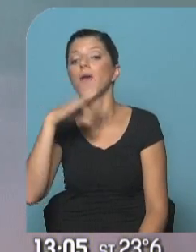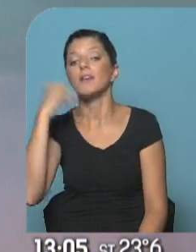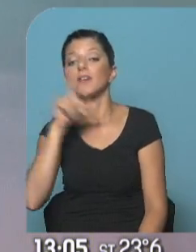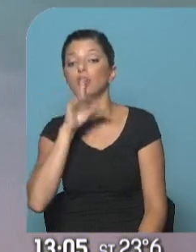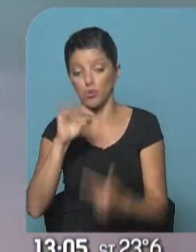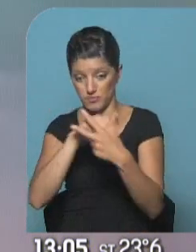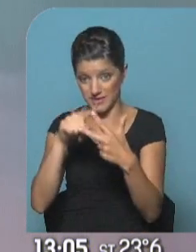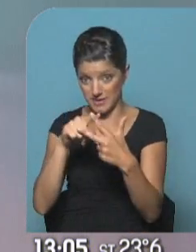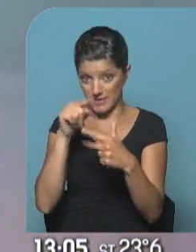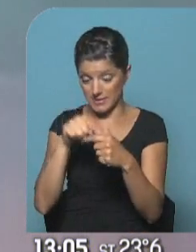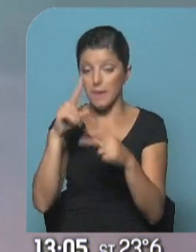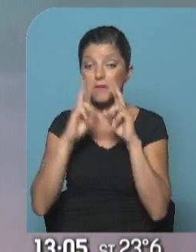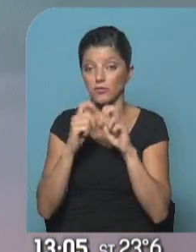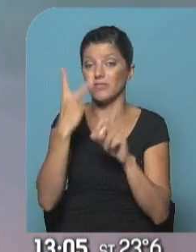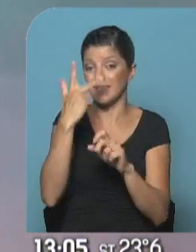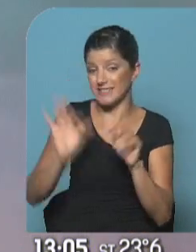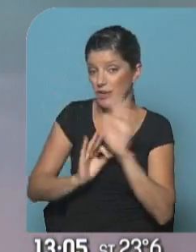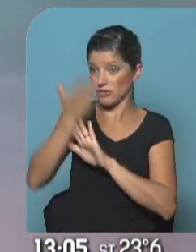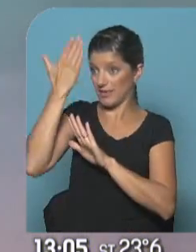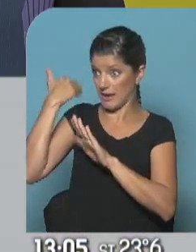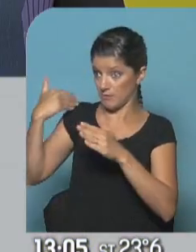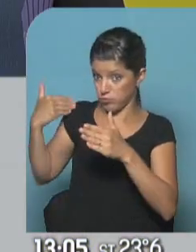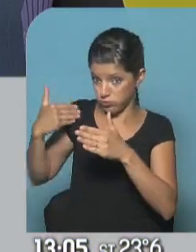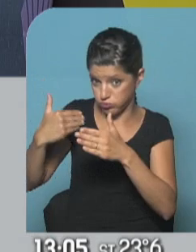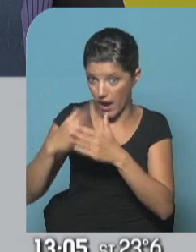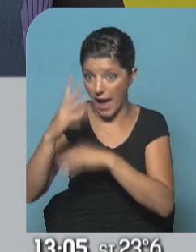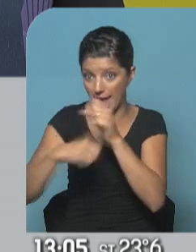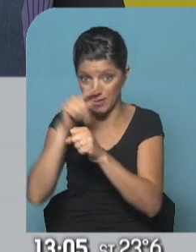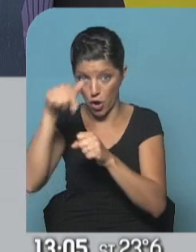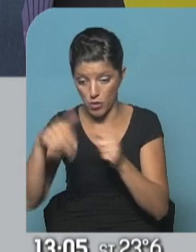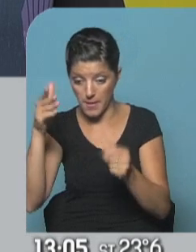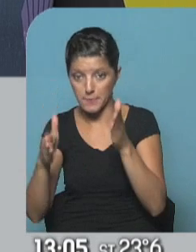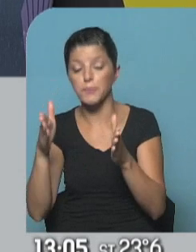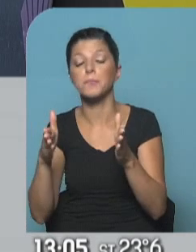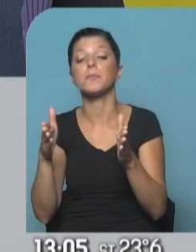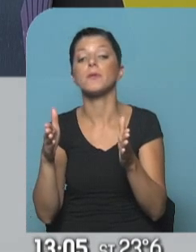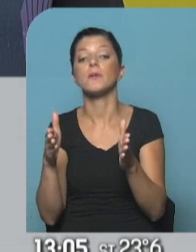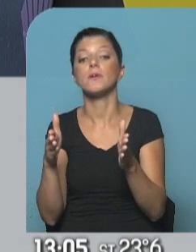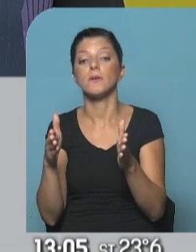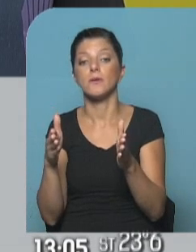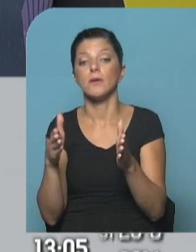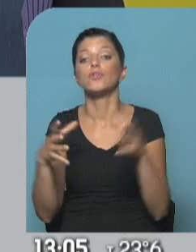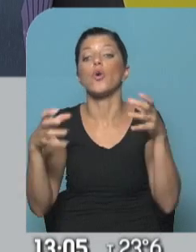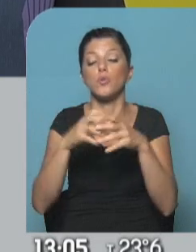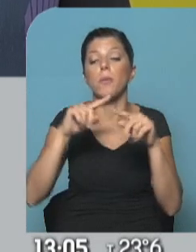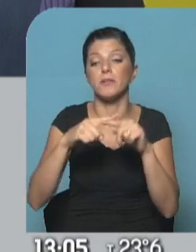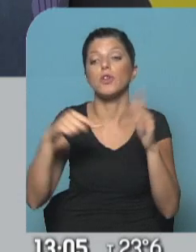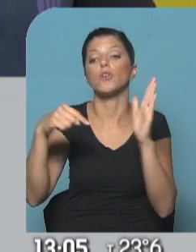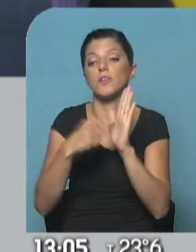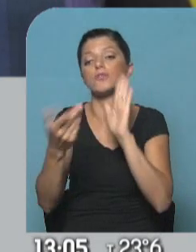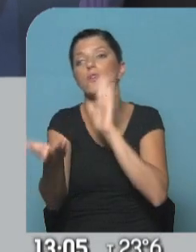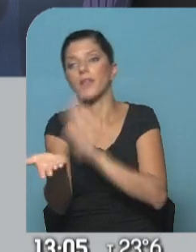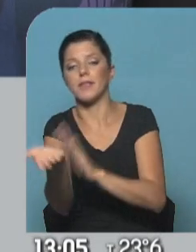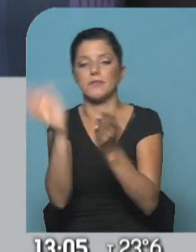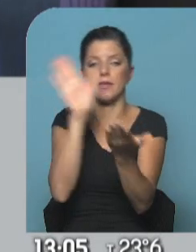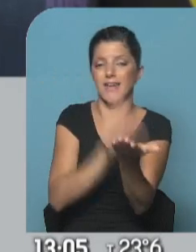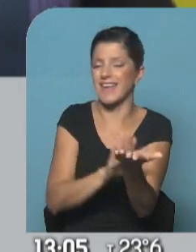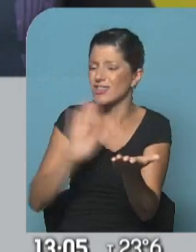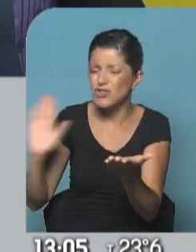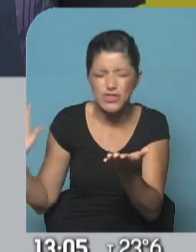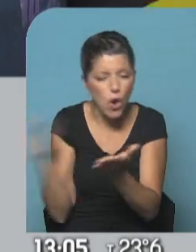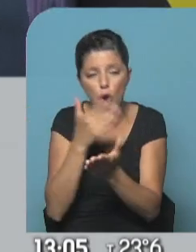había alejado de ellos. Sin embargo, ahora en la campaña de Lula por el Nordeste, Lula se abraza a ellos otra vez para